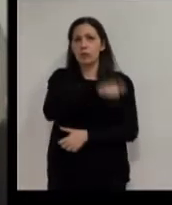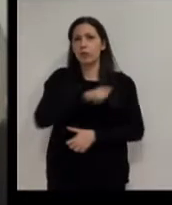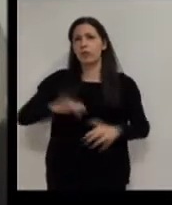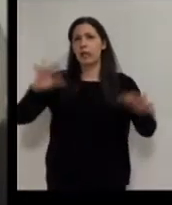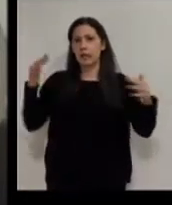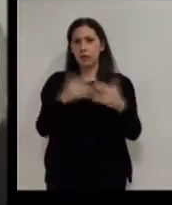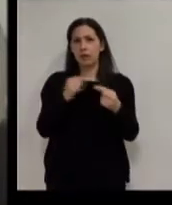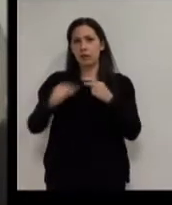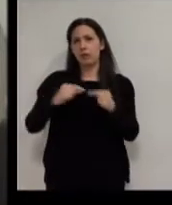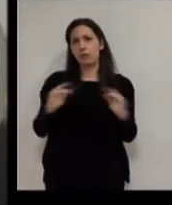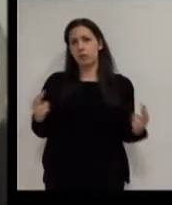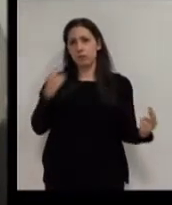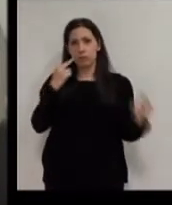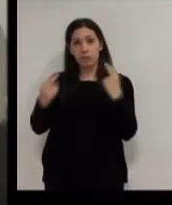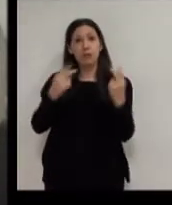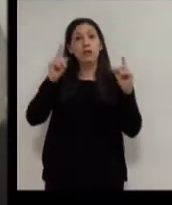internet.